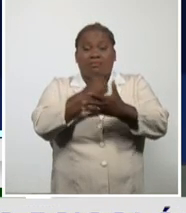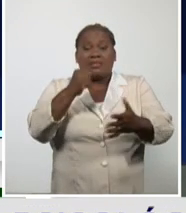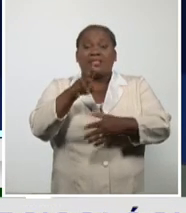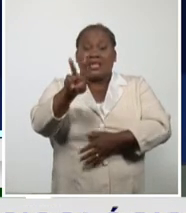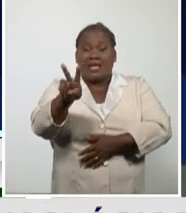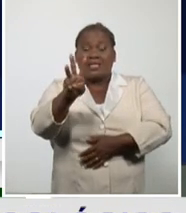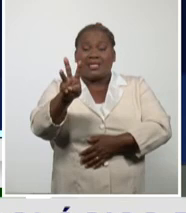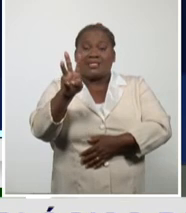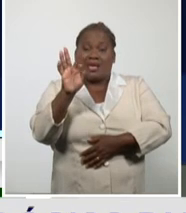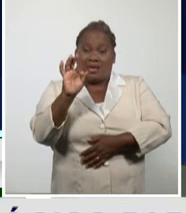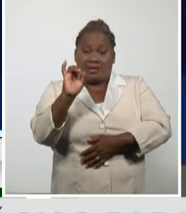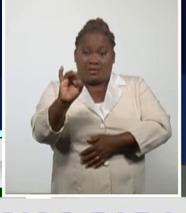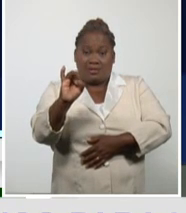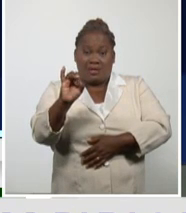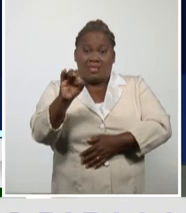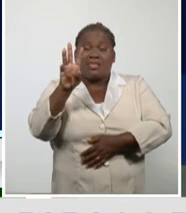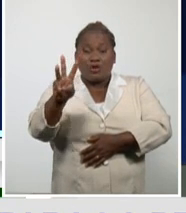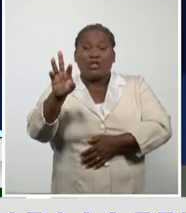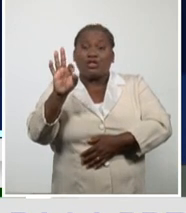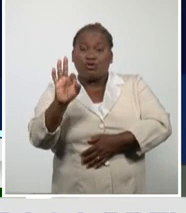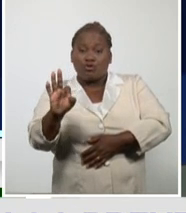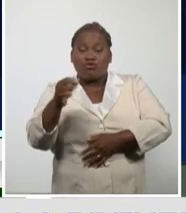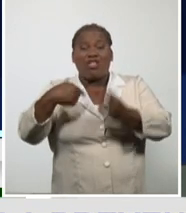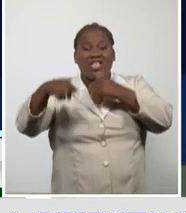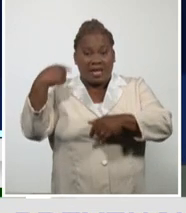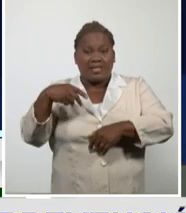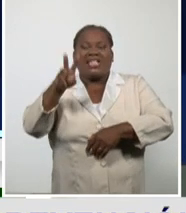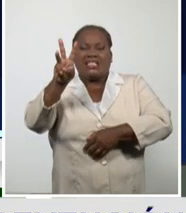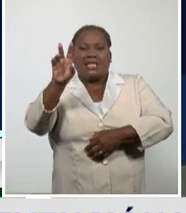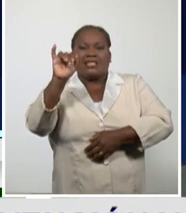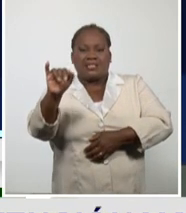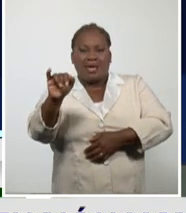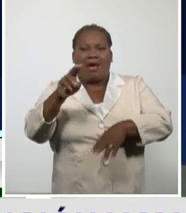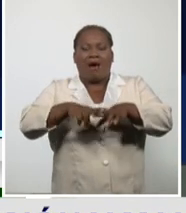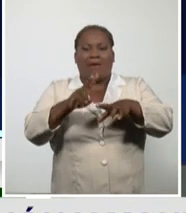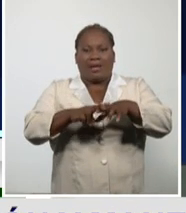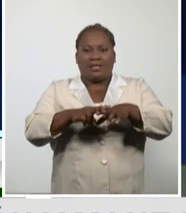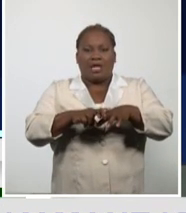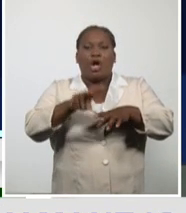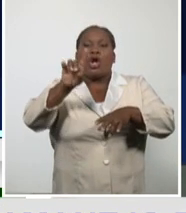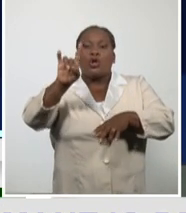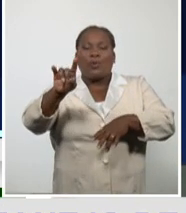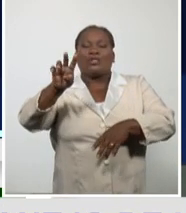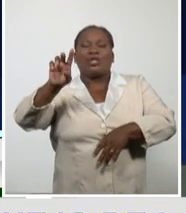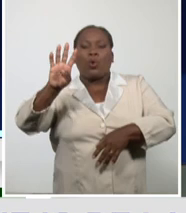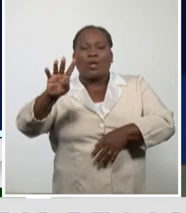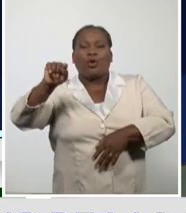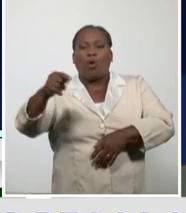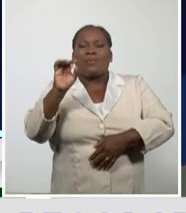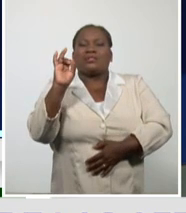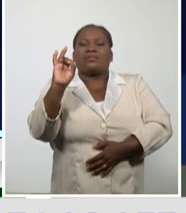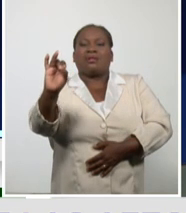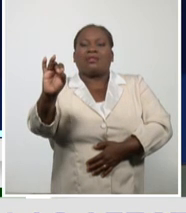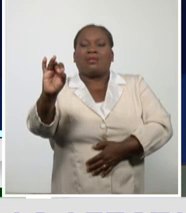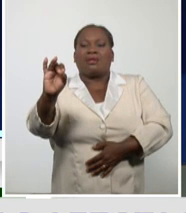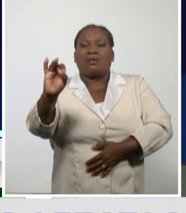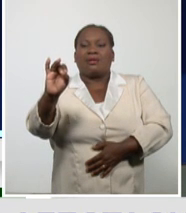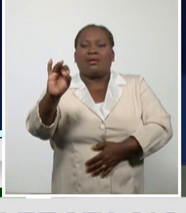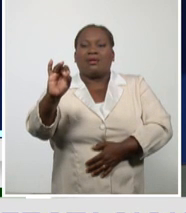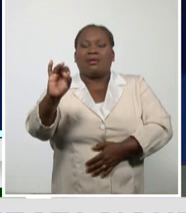los 38 casos del día de ayer, o sea, el 94,7%. Estos casos